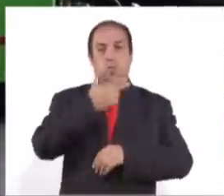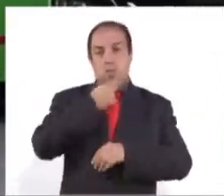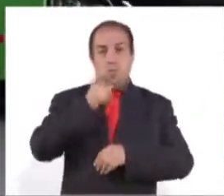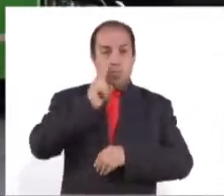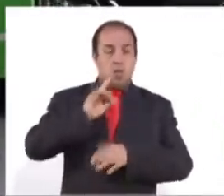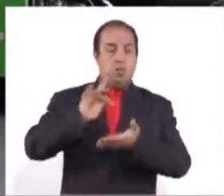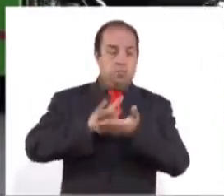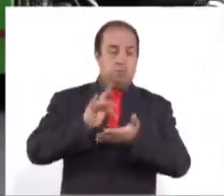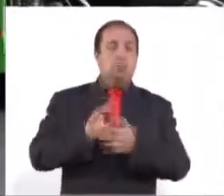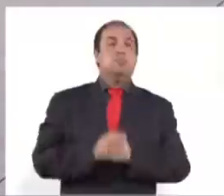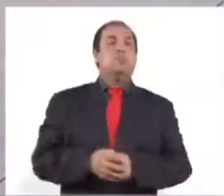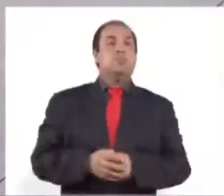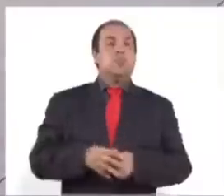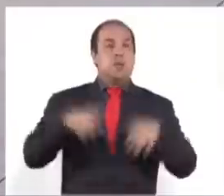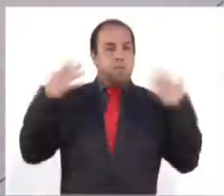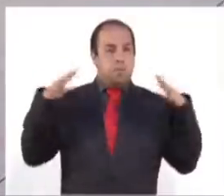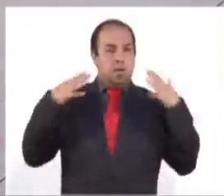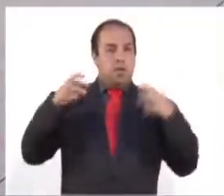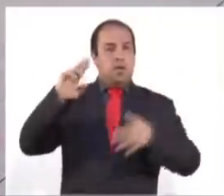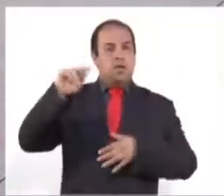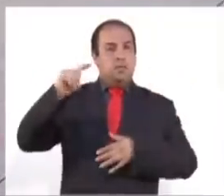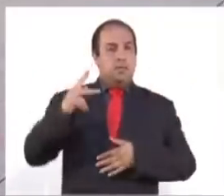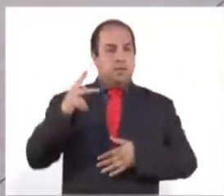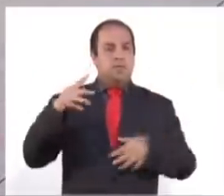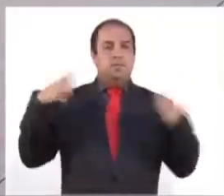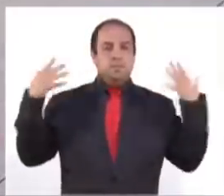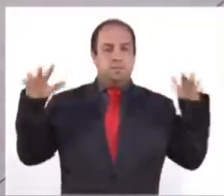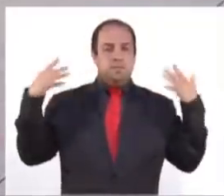trabajadores, un aplauso de la red de transporte de pasajeros.